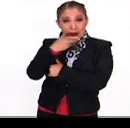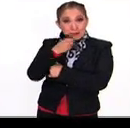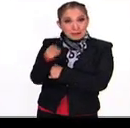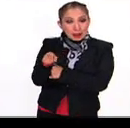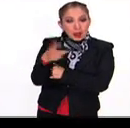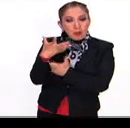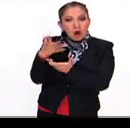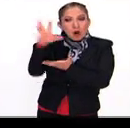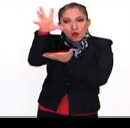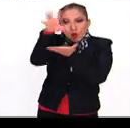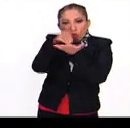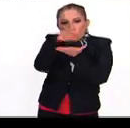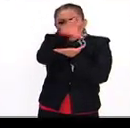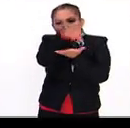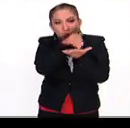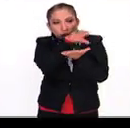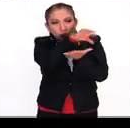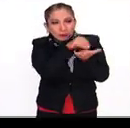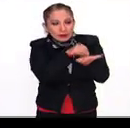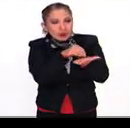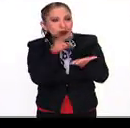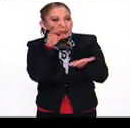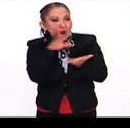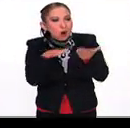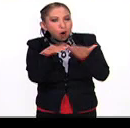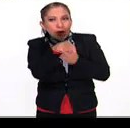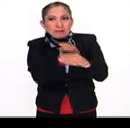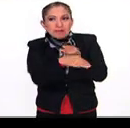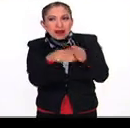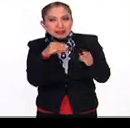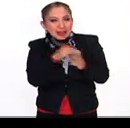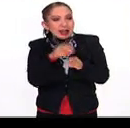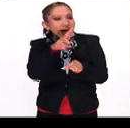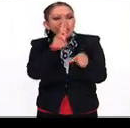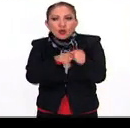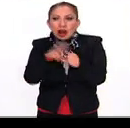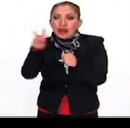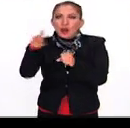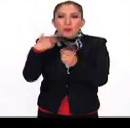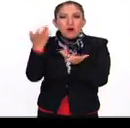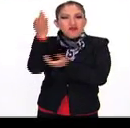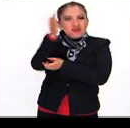que succiona su material de lo natural,